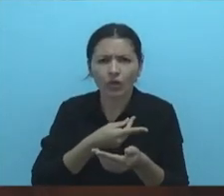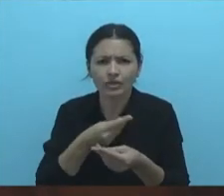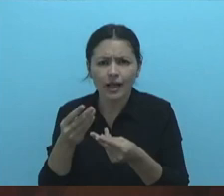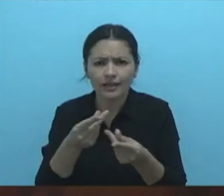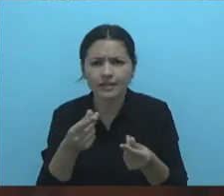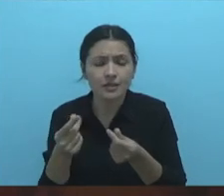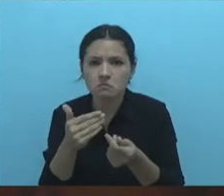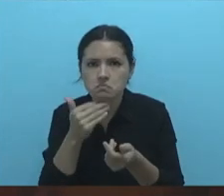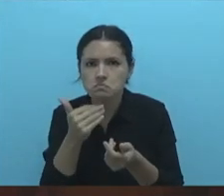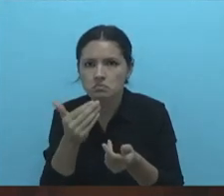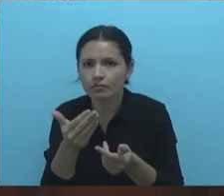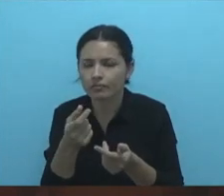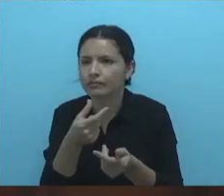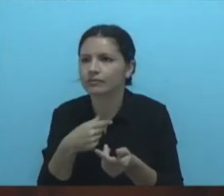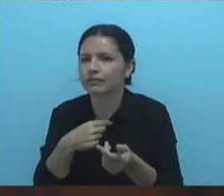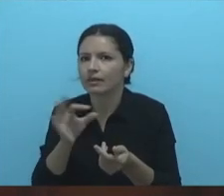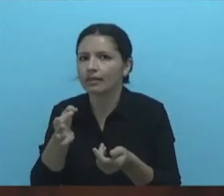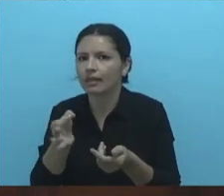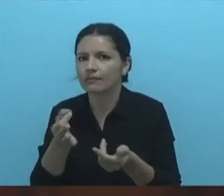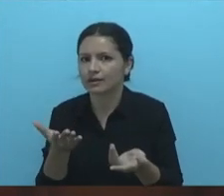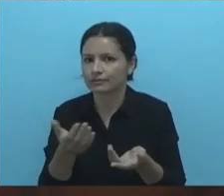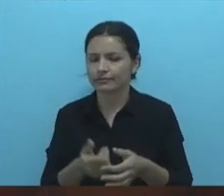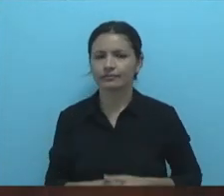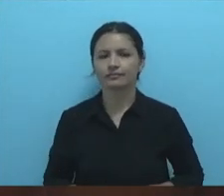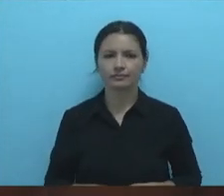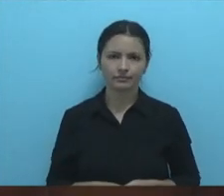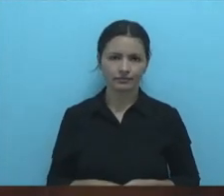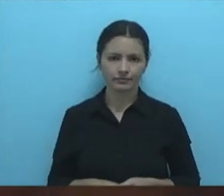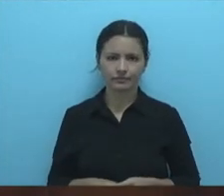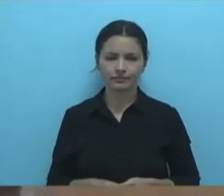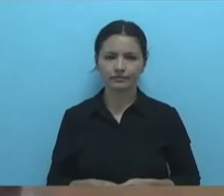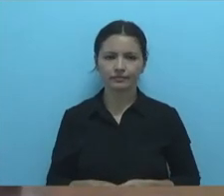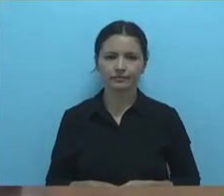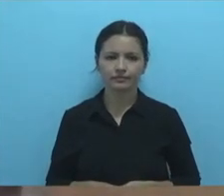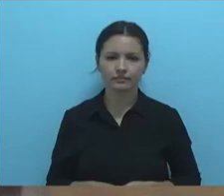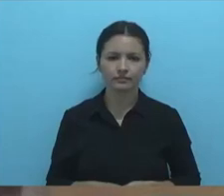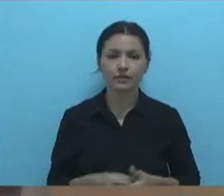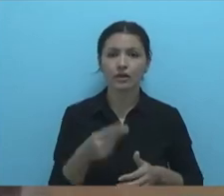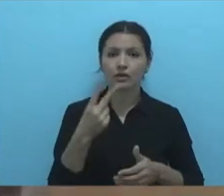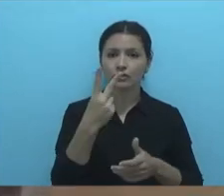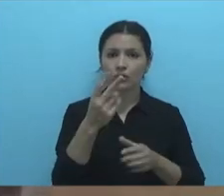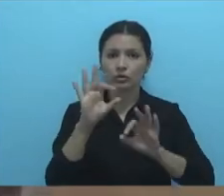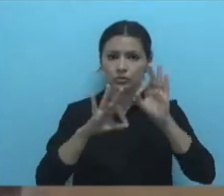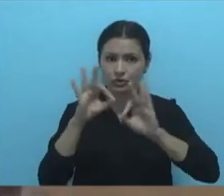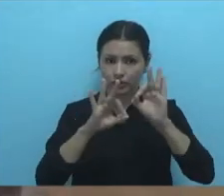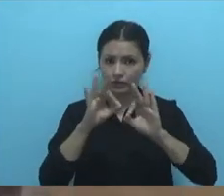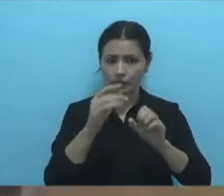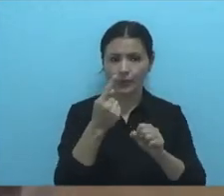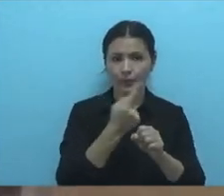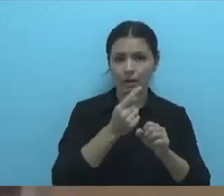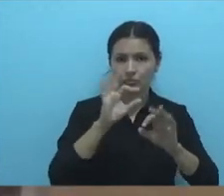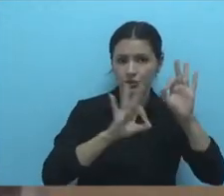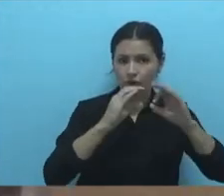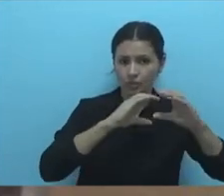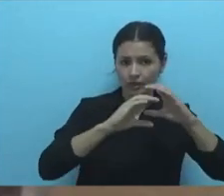tiene la palabra el diputado Sebastián Julieta Gracias señor presidente es para ingresar dos proyectos uno de comunicación